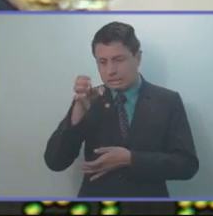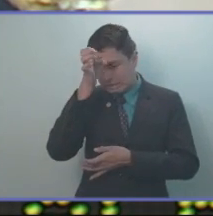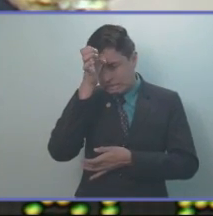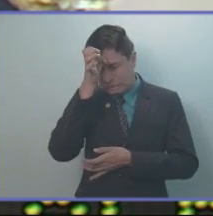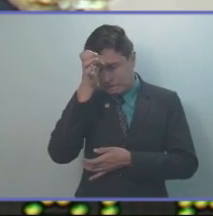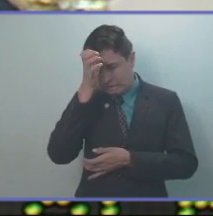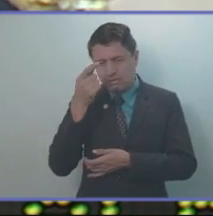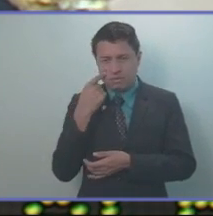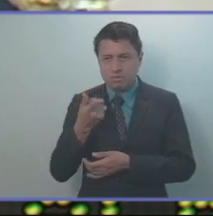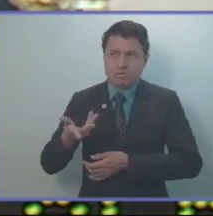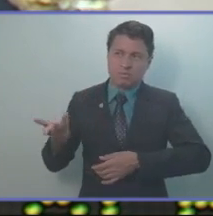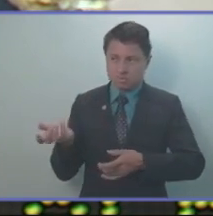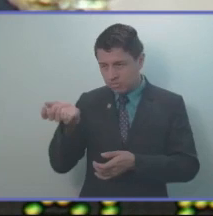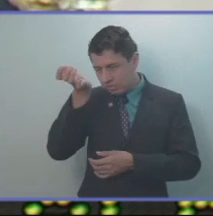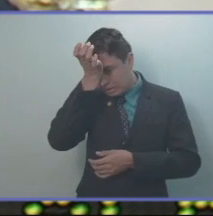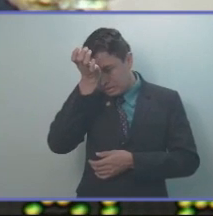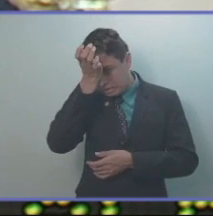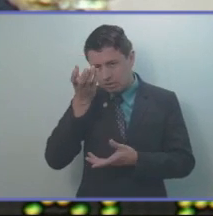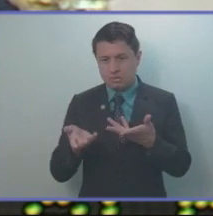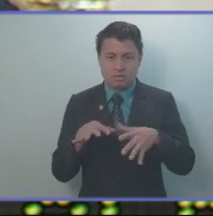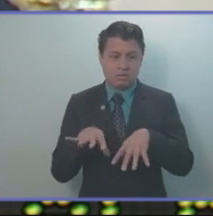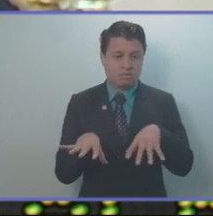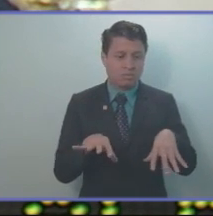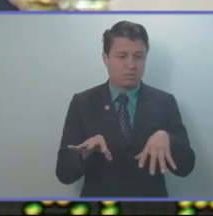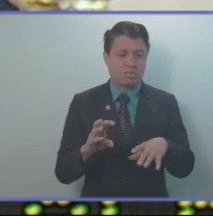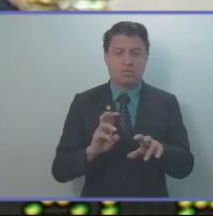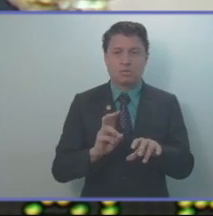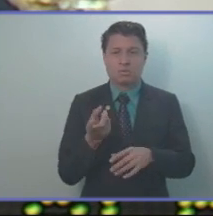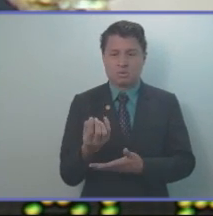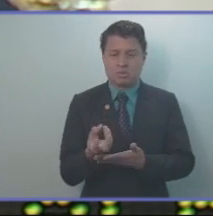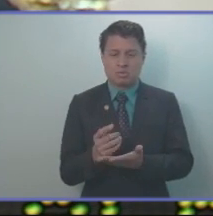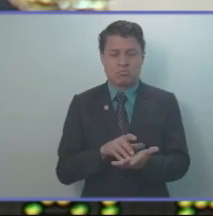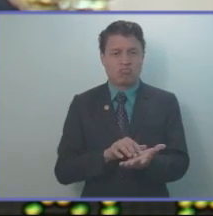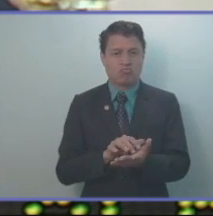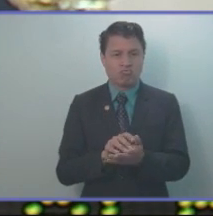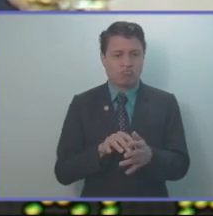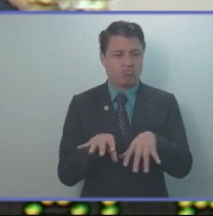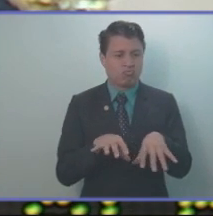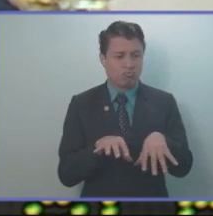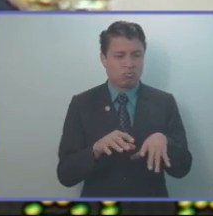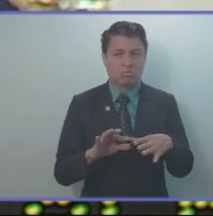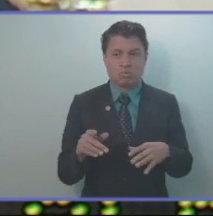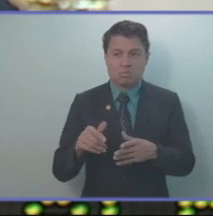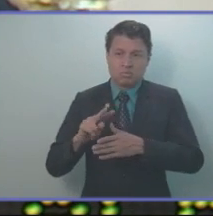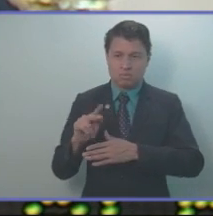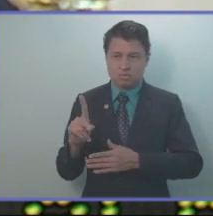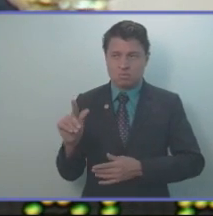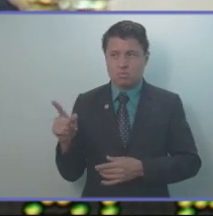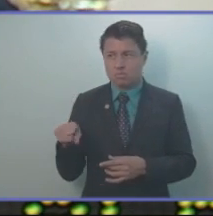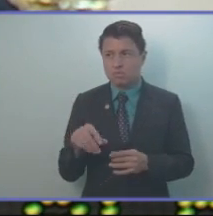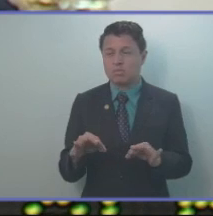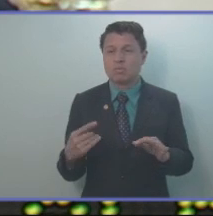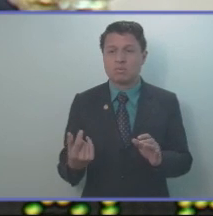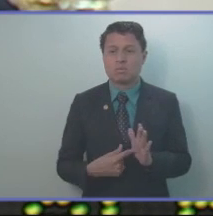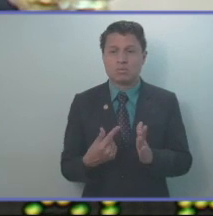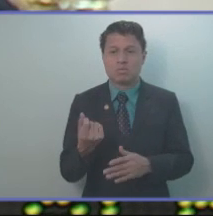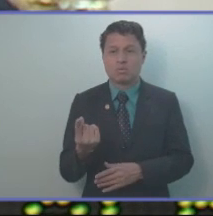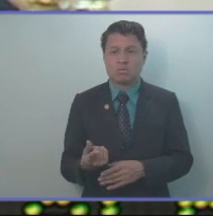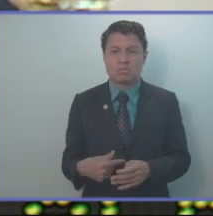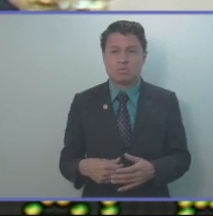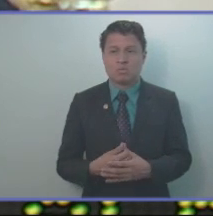cosas que ocurrían posiblemente en el departamento de comercialización de ANDA, que de repente hacía